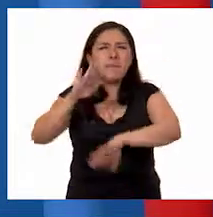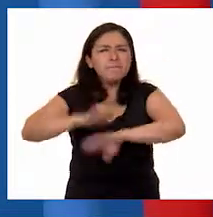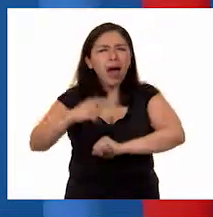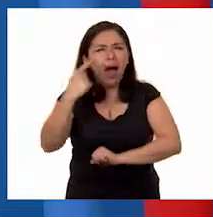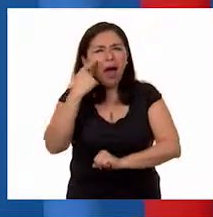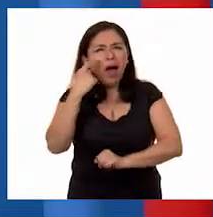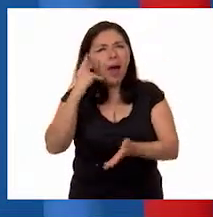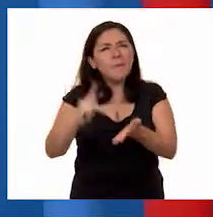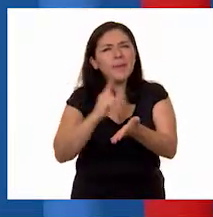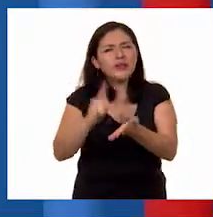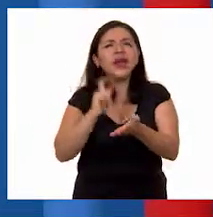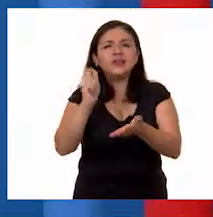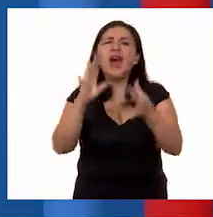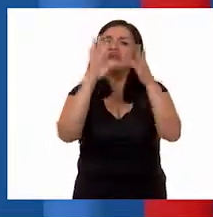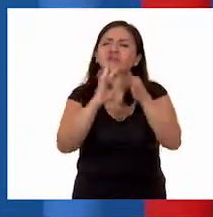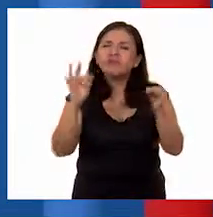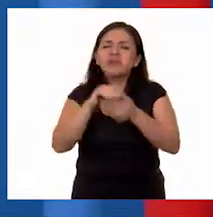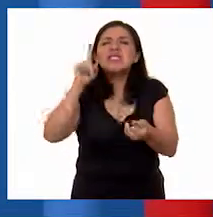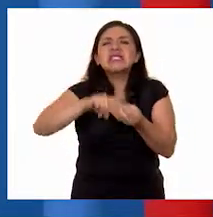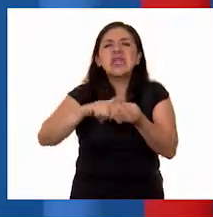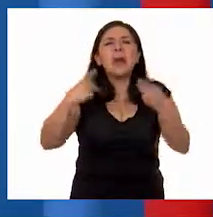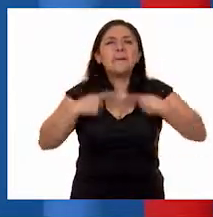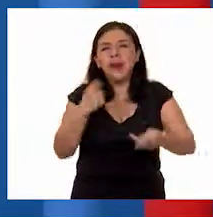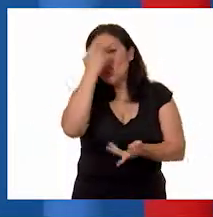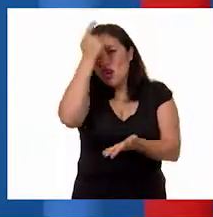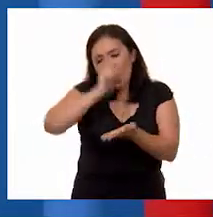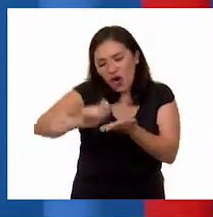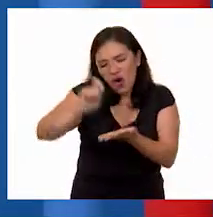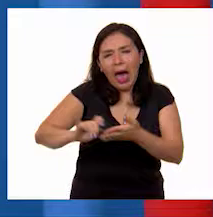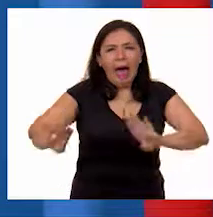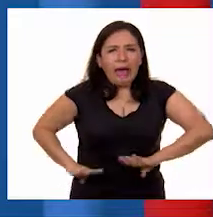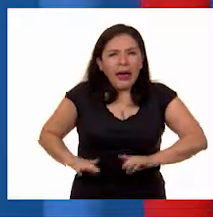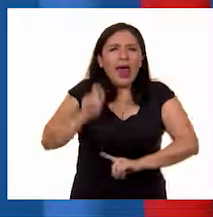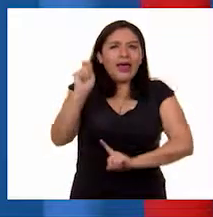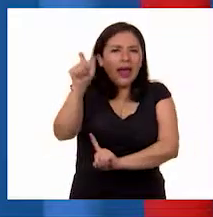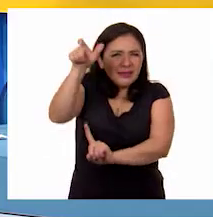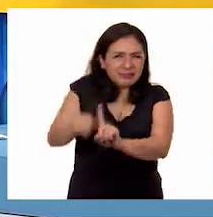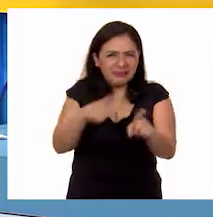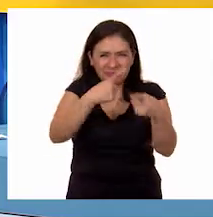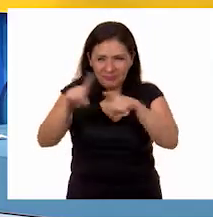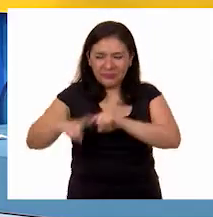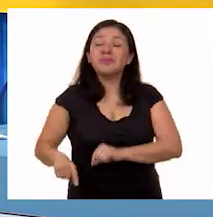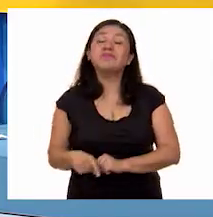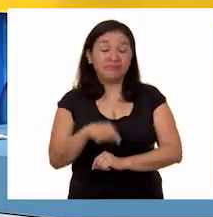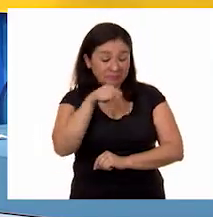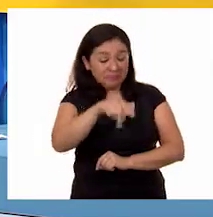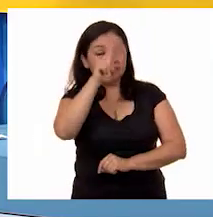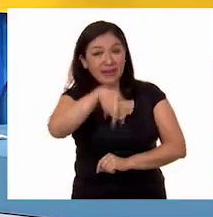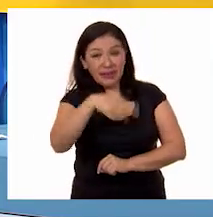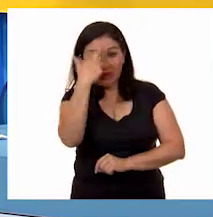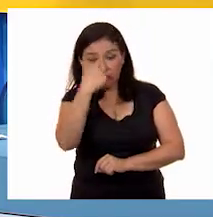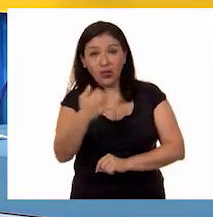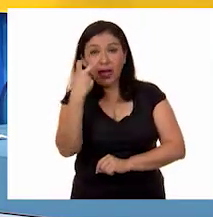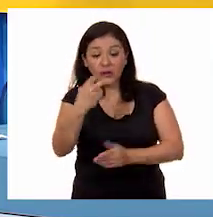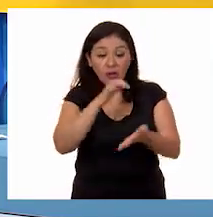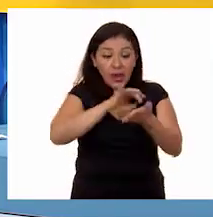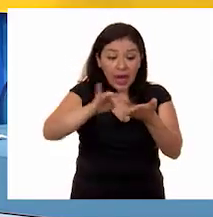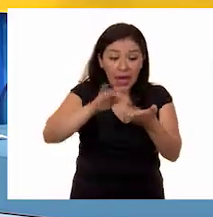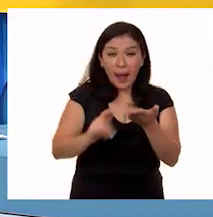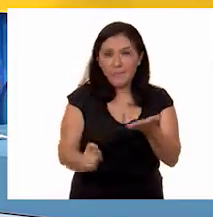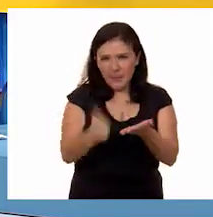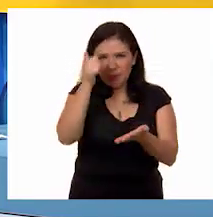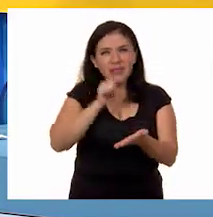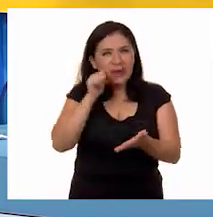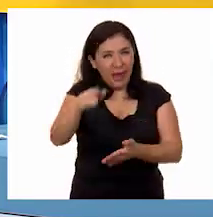hablamos sobre el texto que se leyó, su autor y algunas de sus características. Así es, María. Tras nuestras lecturas iniciales